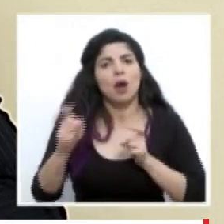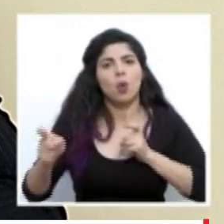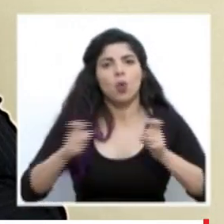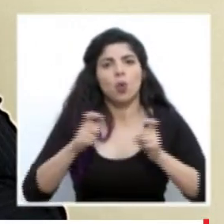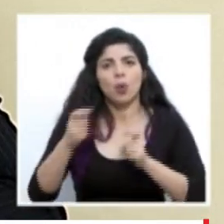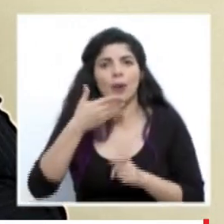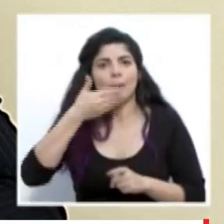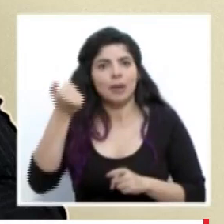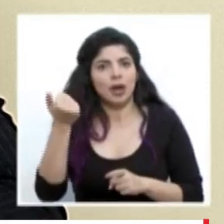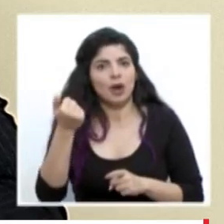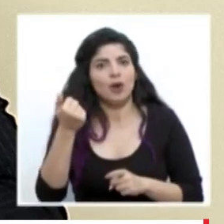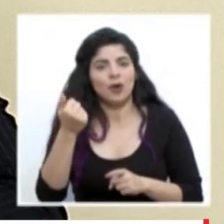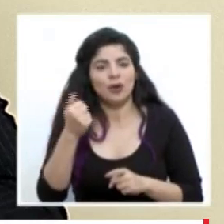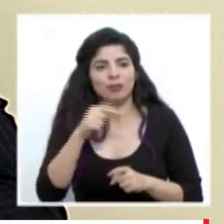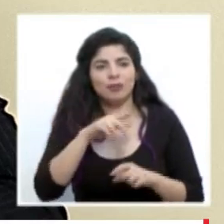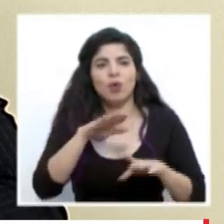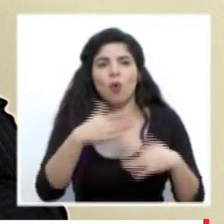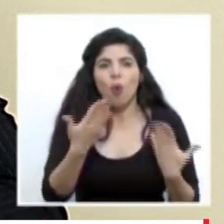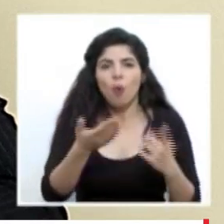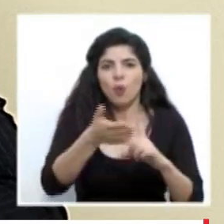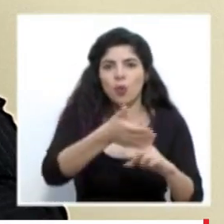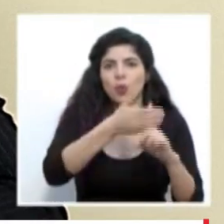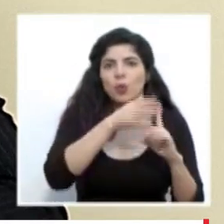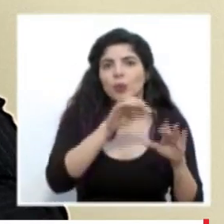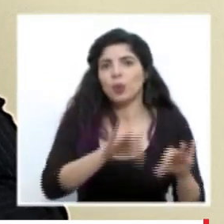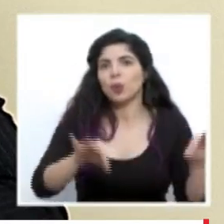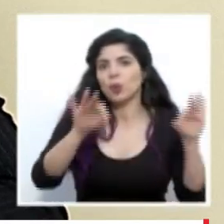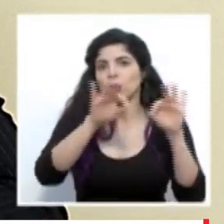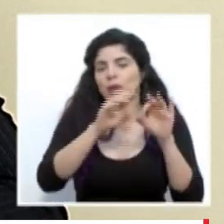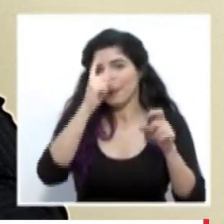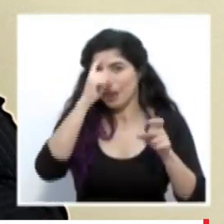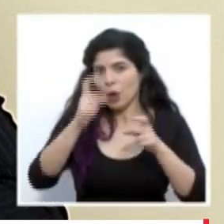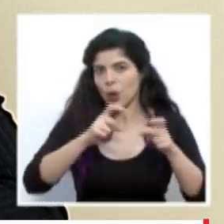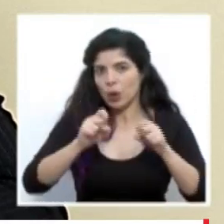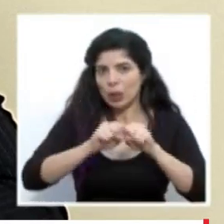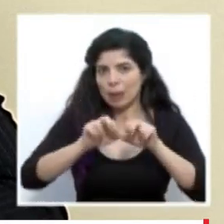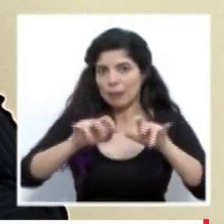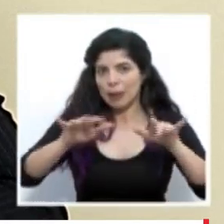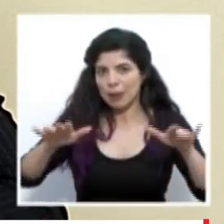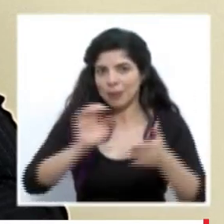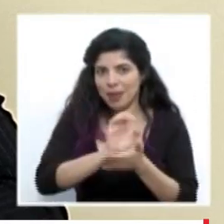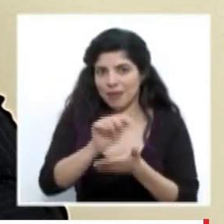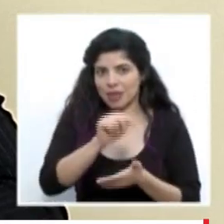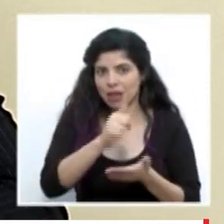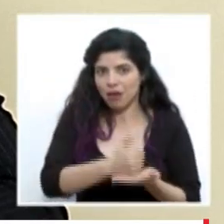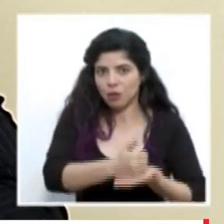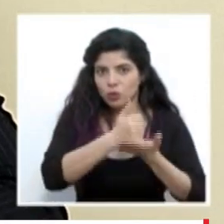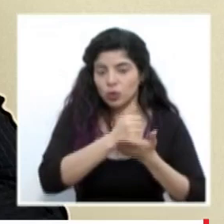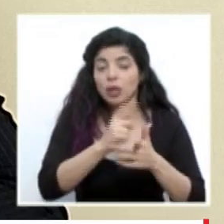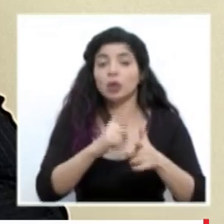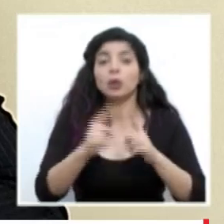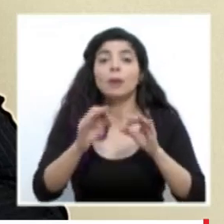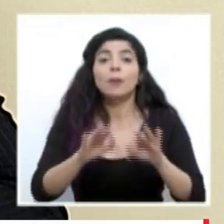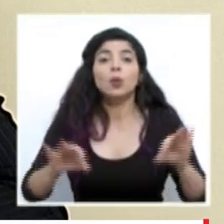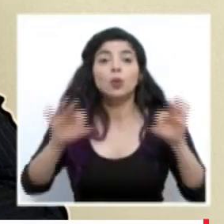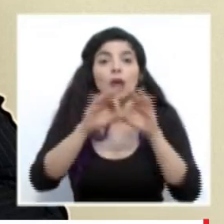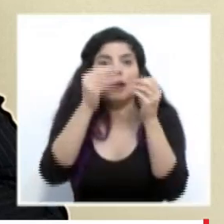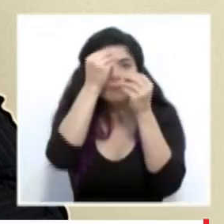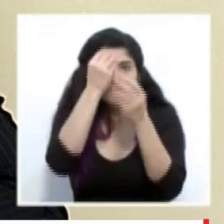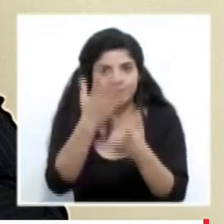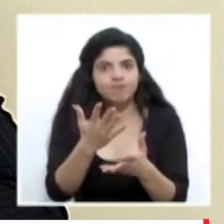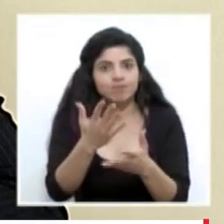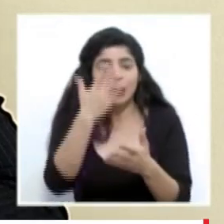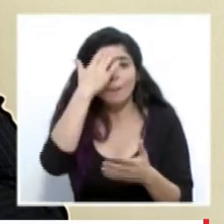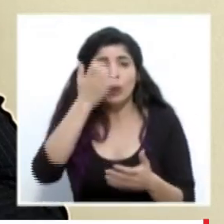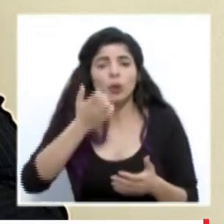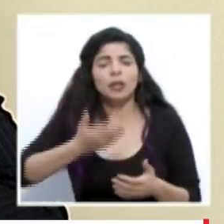control efectivo de la parte del aislamiento que es esencial para el control de la epidemia. Pero eso es importante indicarlo porque